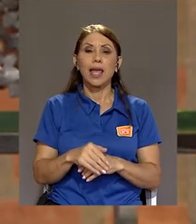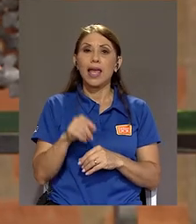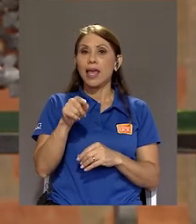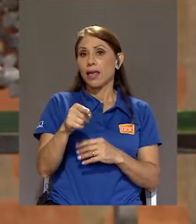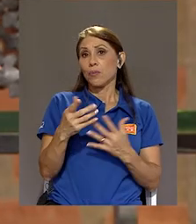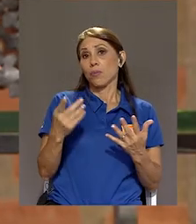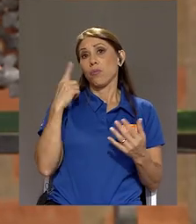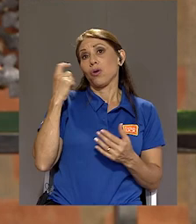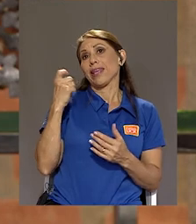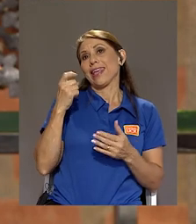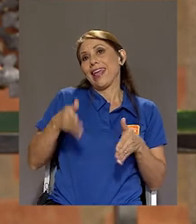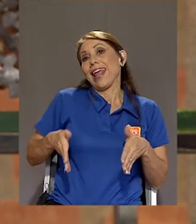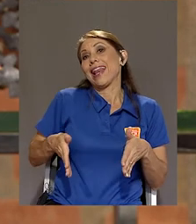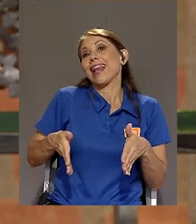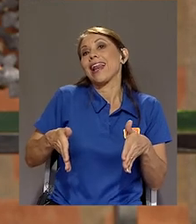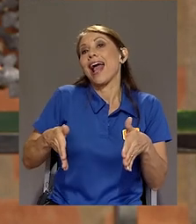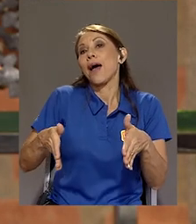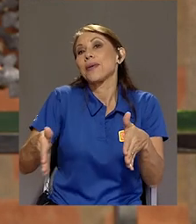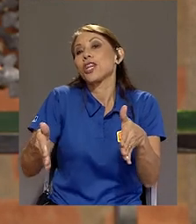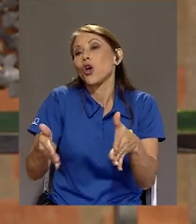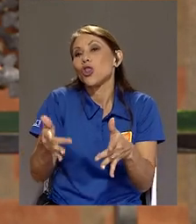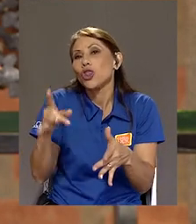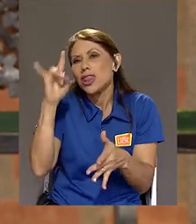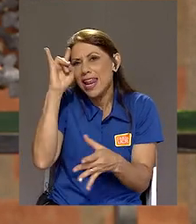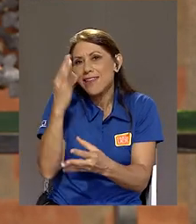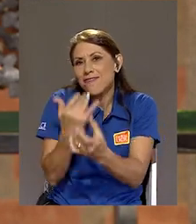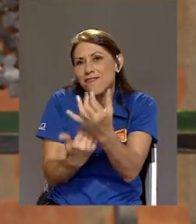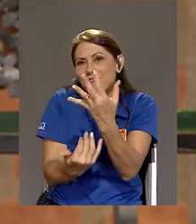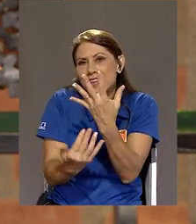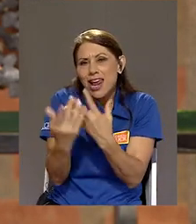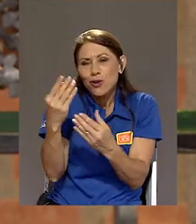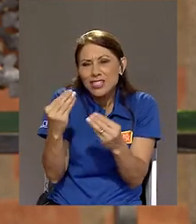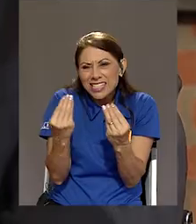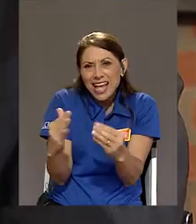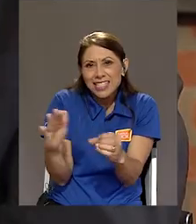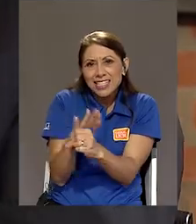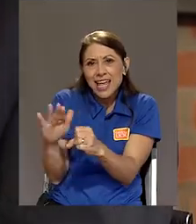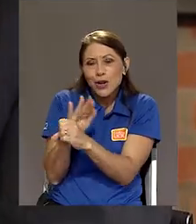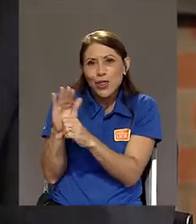está empedrado el camino del infierno, diría alguien. Exactamente.